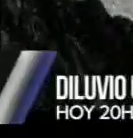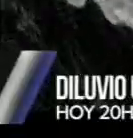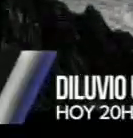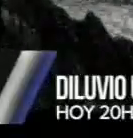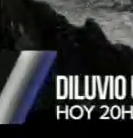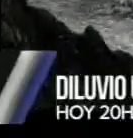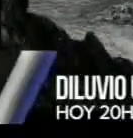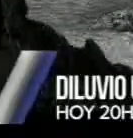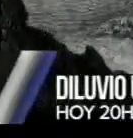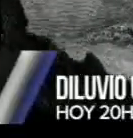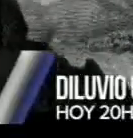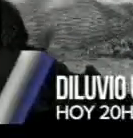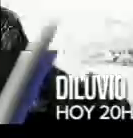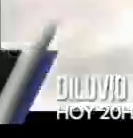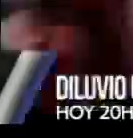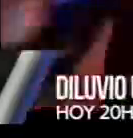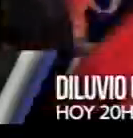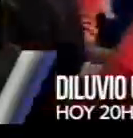familia sobrevivieron.